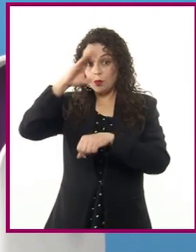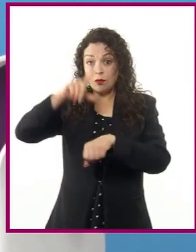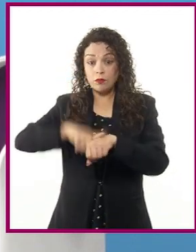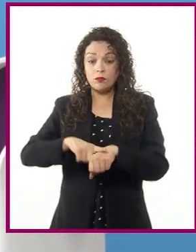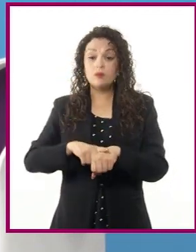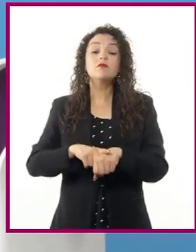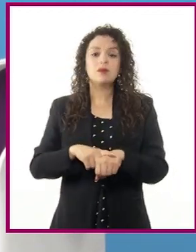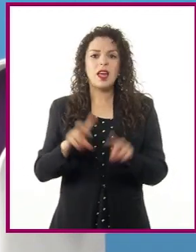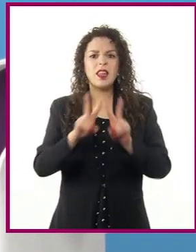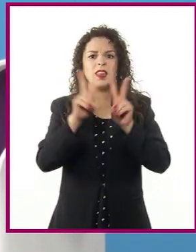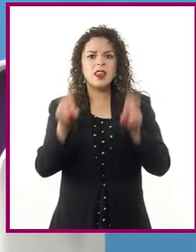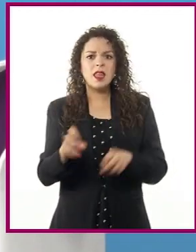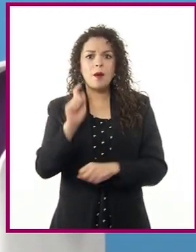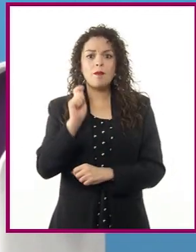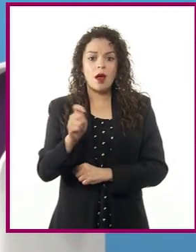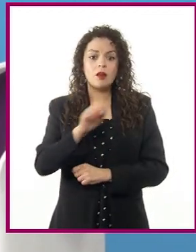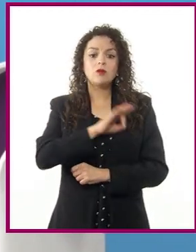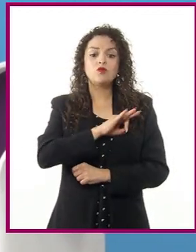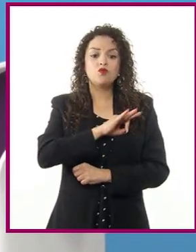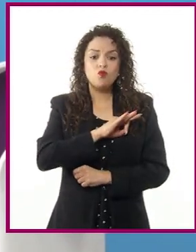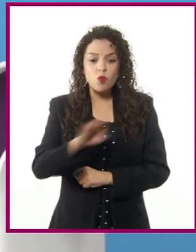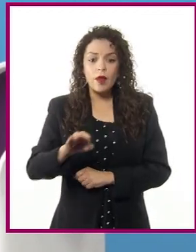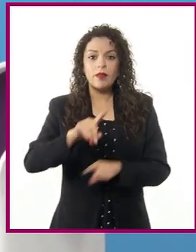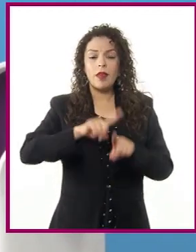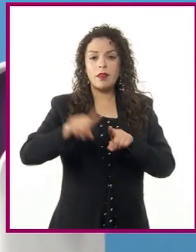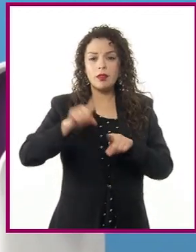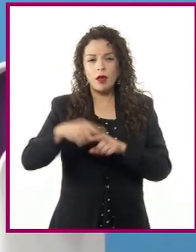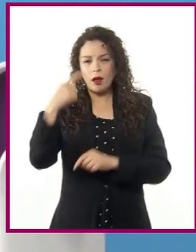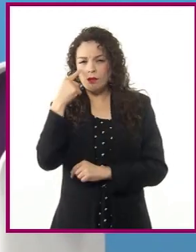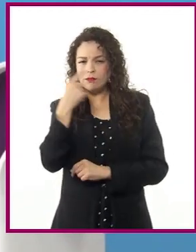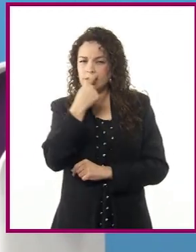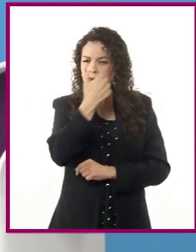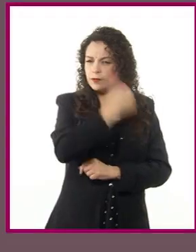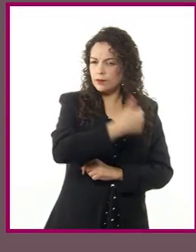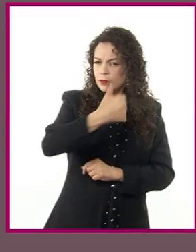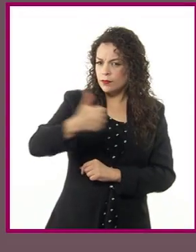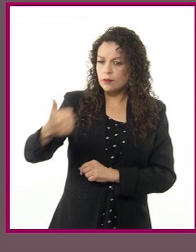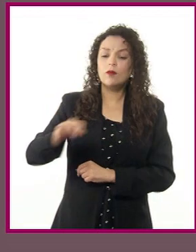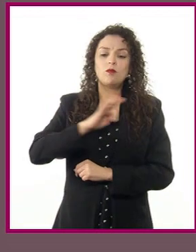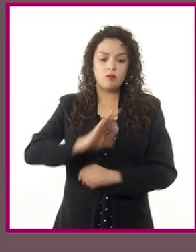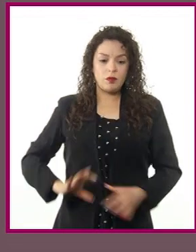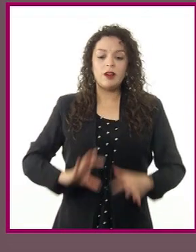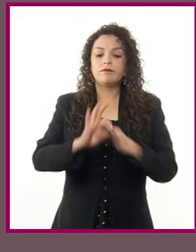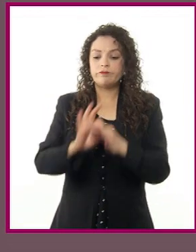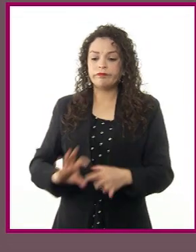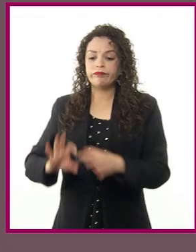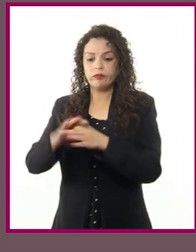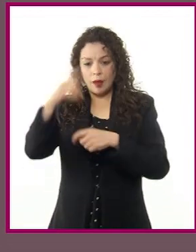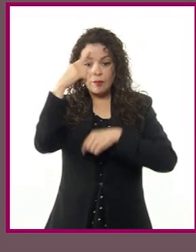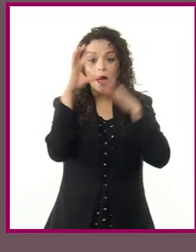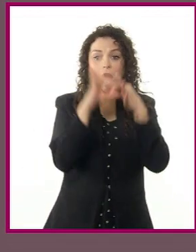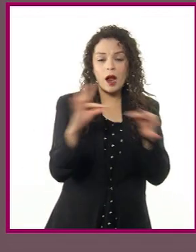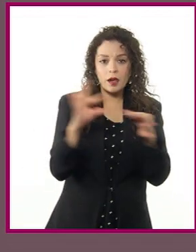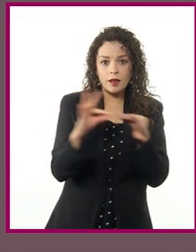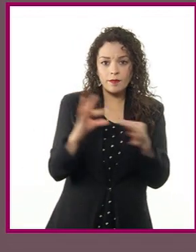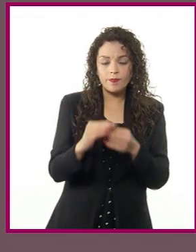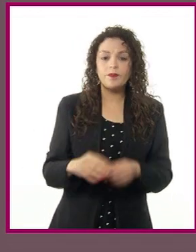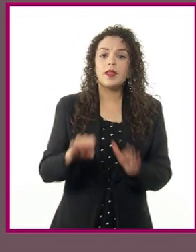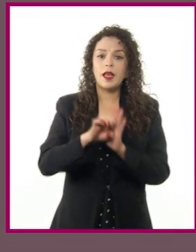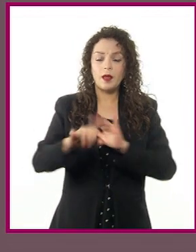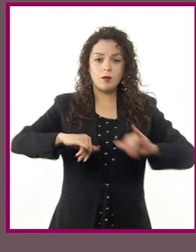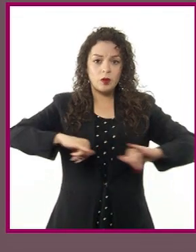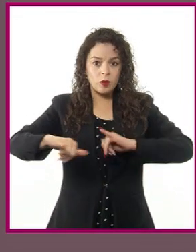es decir, que se puede abordar desde diversos enfoques y perspectivas. El geográfico,